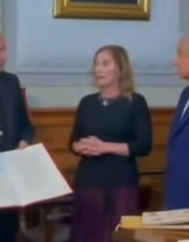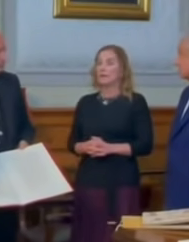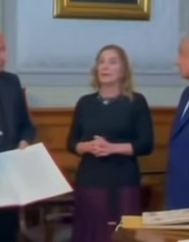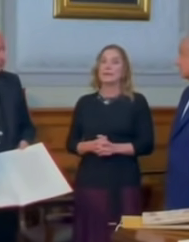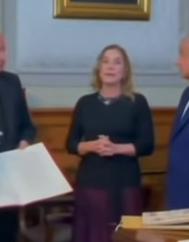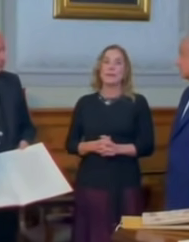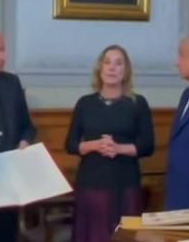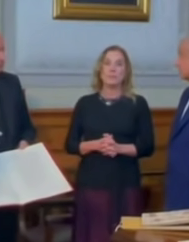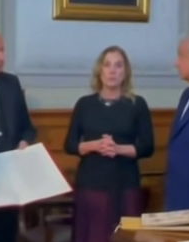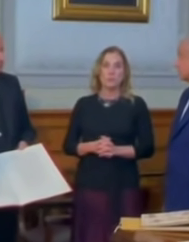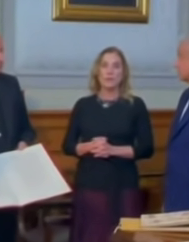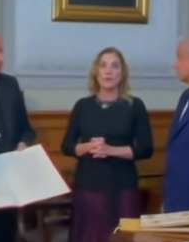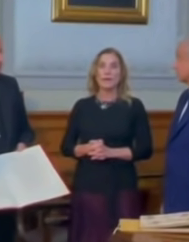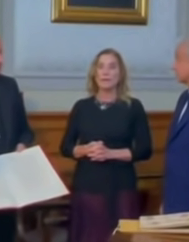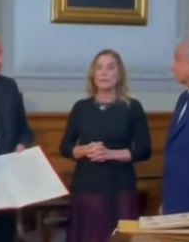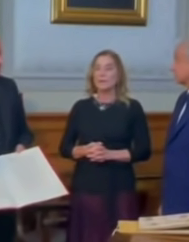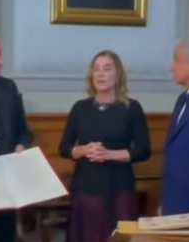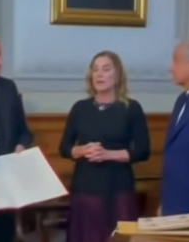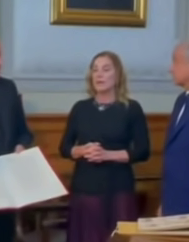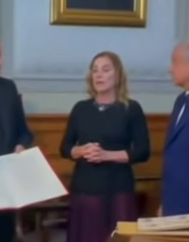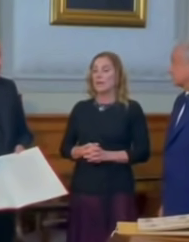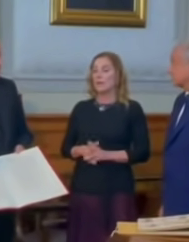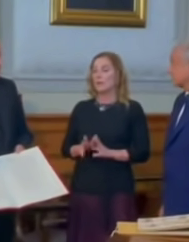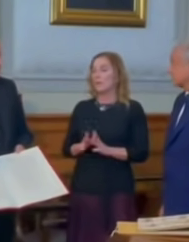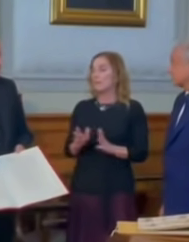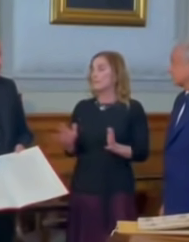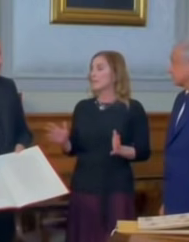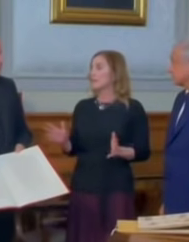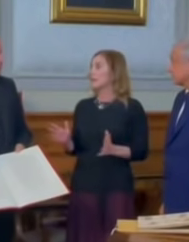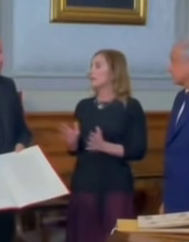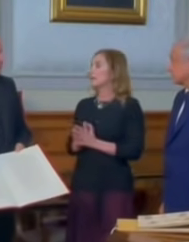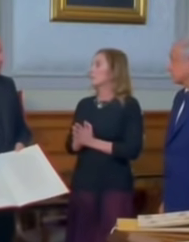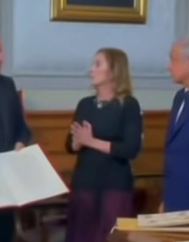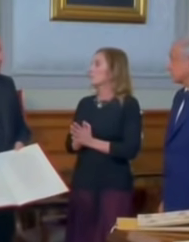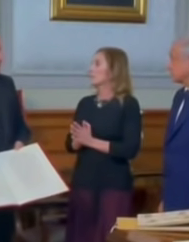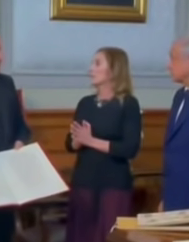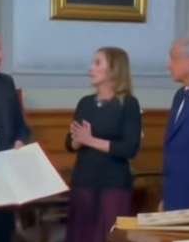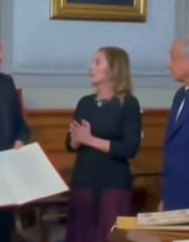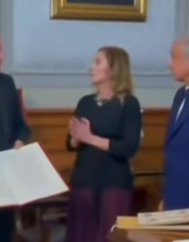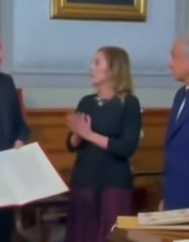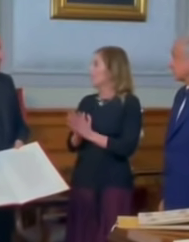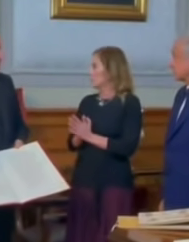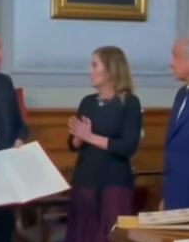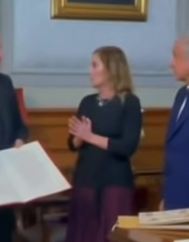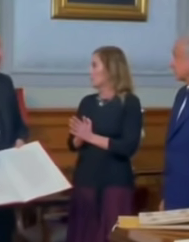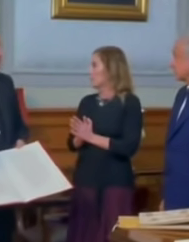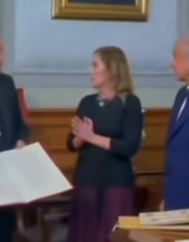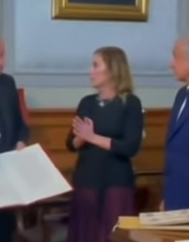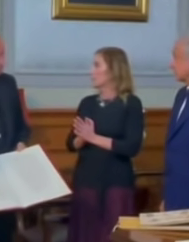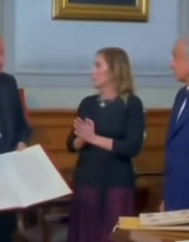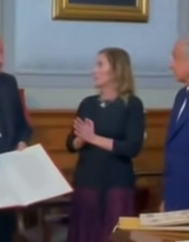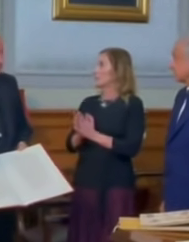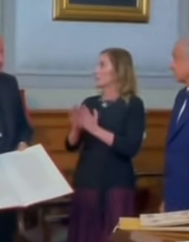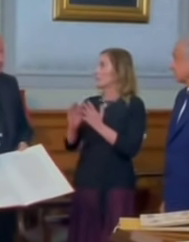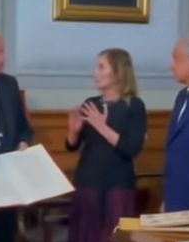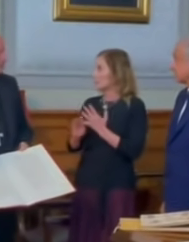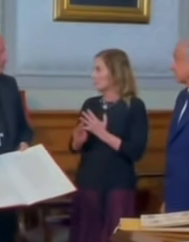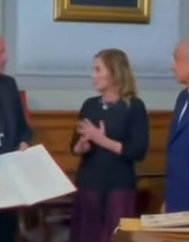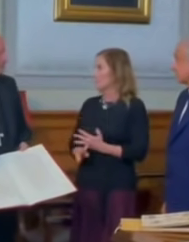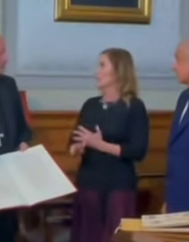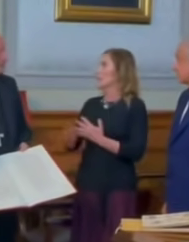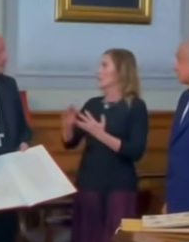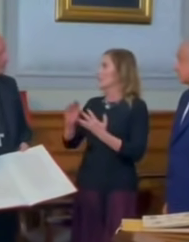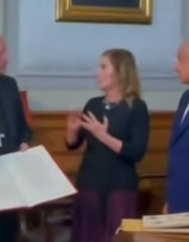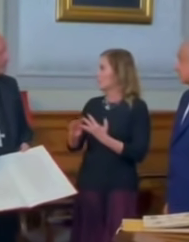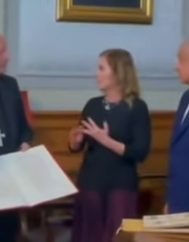Tenochtitlán, que están en los museos vaticanos, y no me queda más que agradecer a todos ustedes los que han hecho posible esto, incluidos los directores del